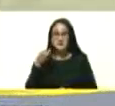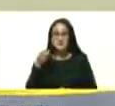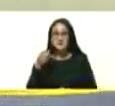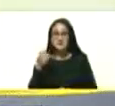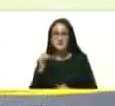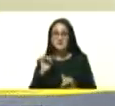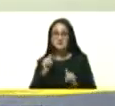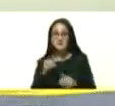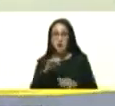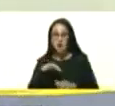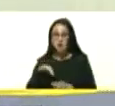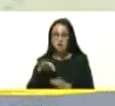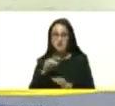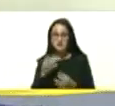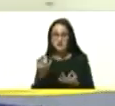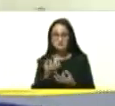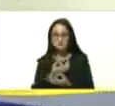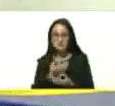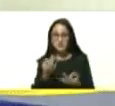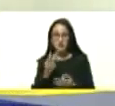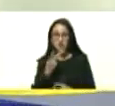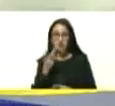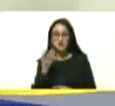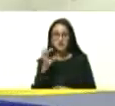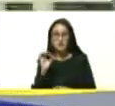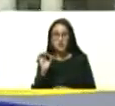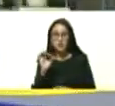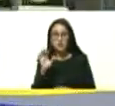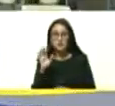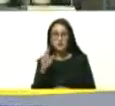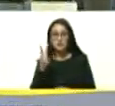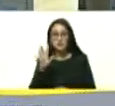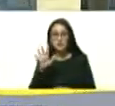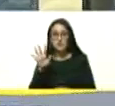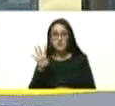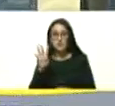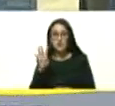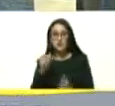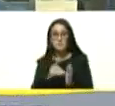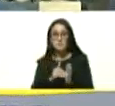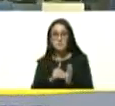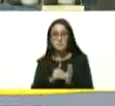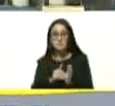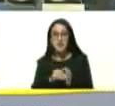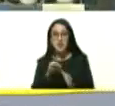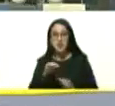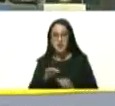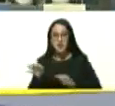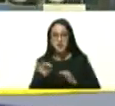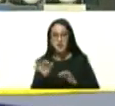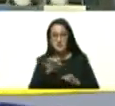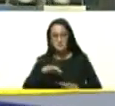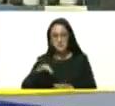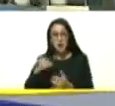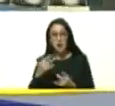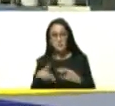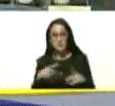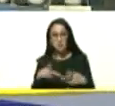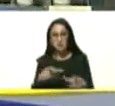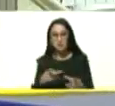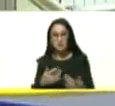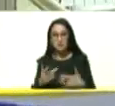un inicio de cosecha extraordinaria, 254.000 hectáreas sembradas. Y bueno, estamos ahora en el proceso